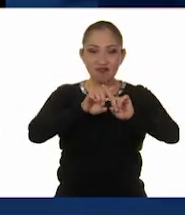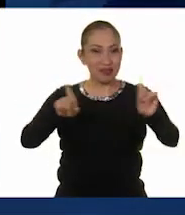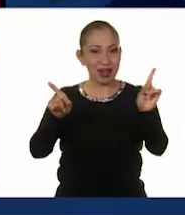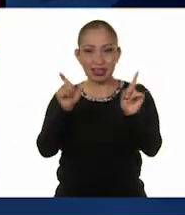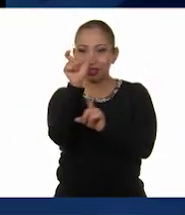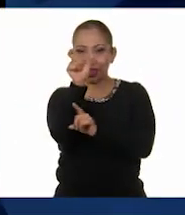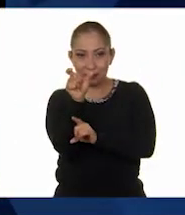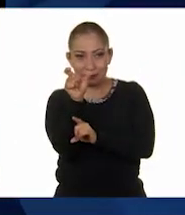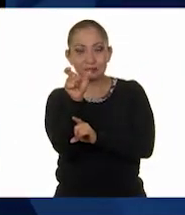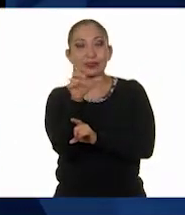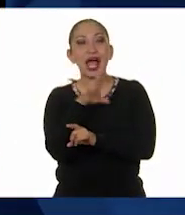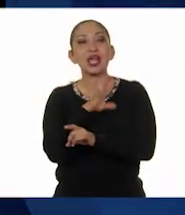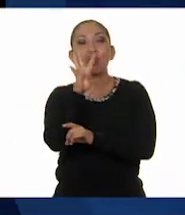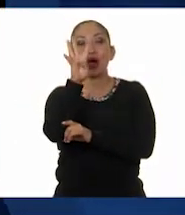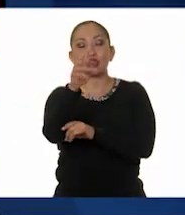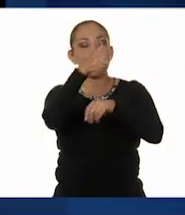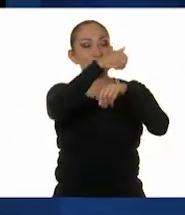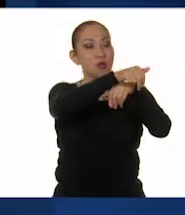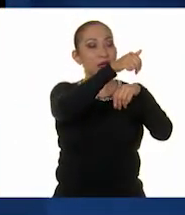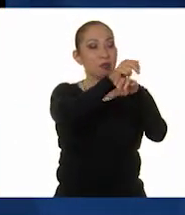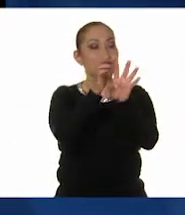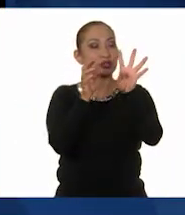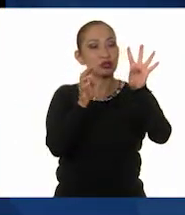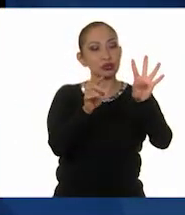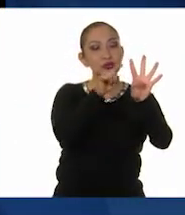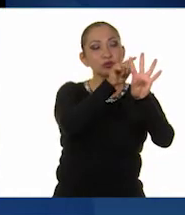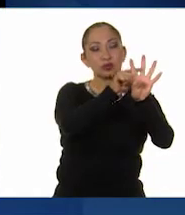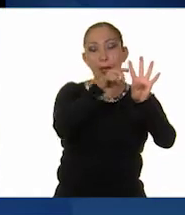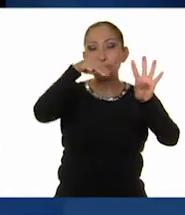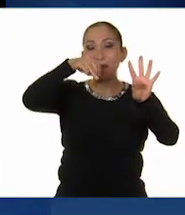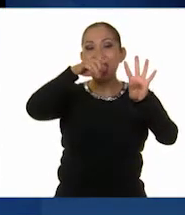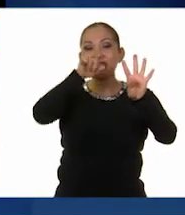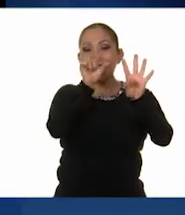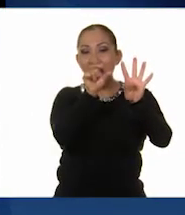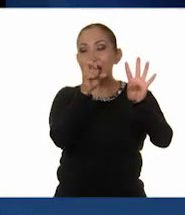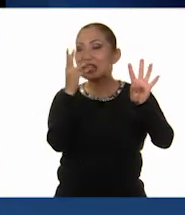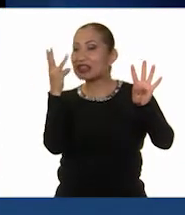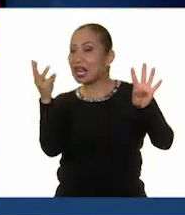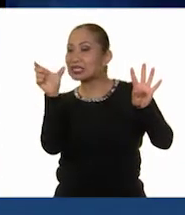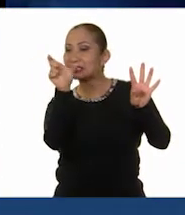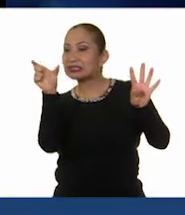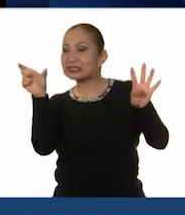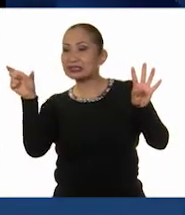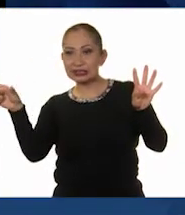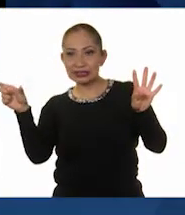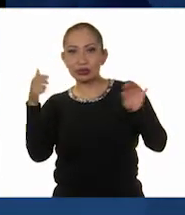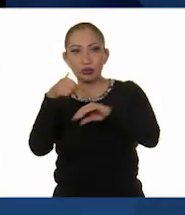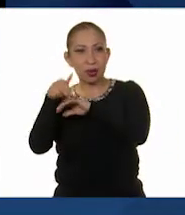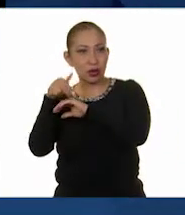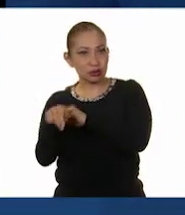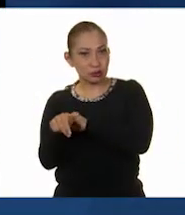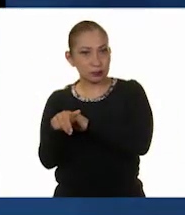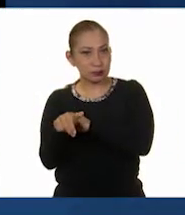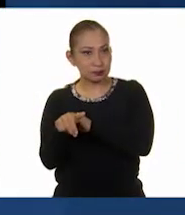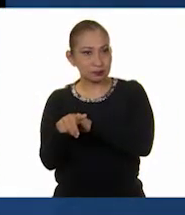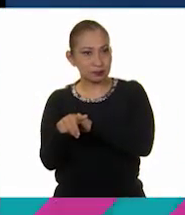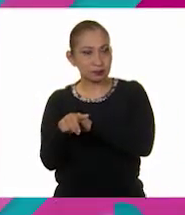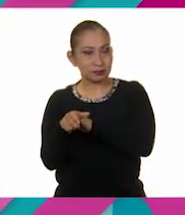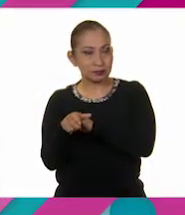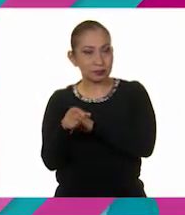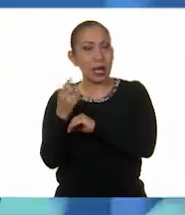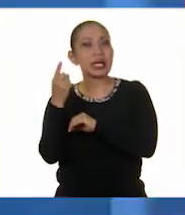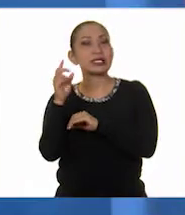observa. Hay 4 valores antes que la media y 3 después de la media. Ese es uno de los